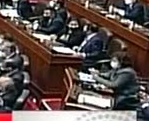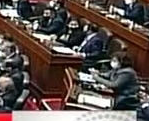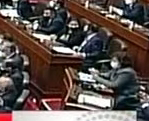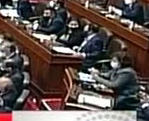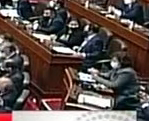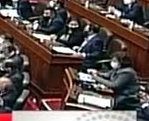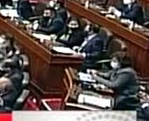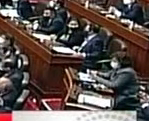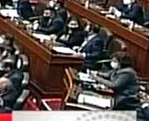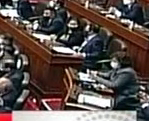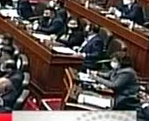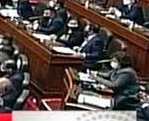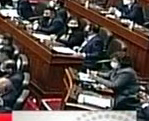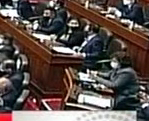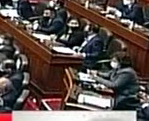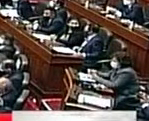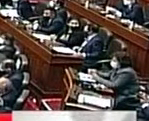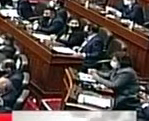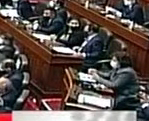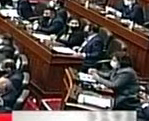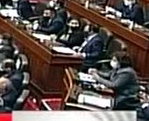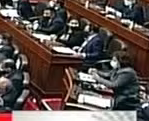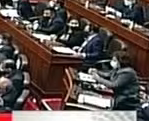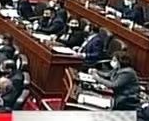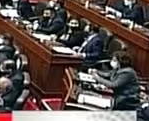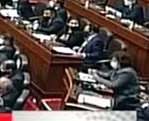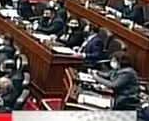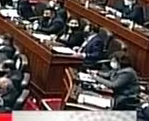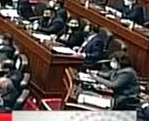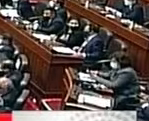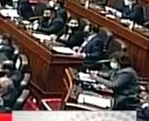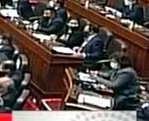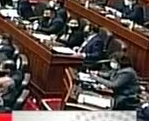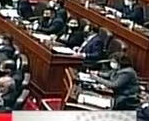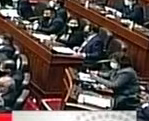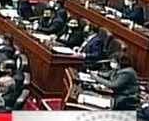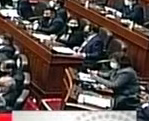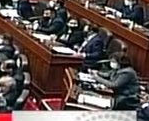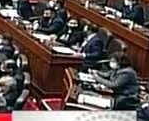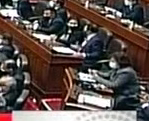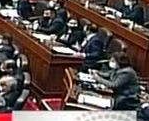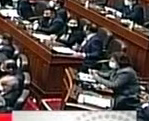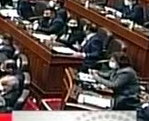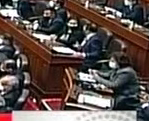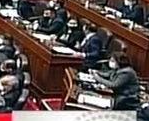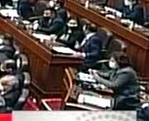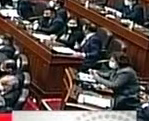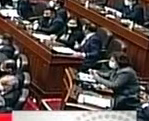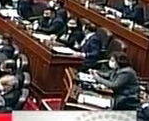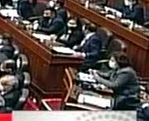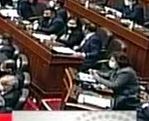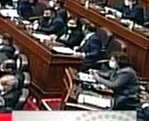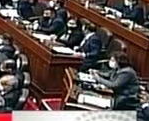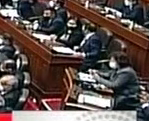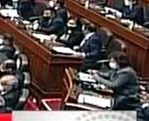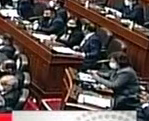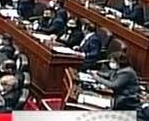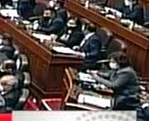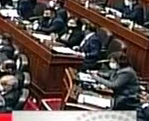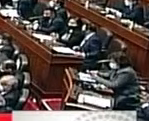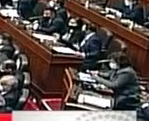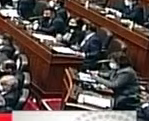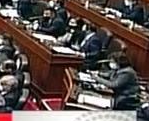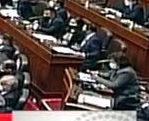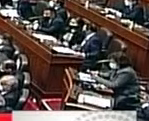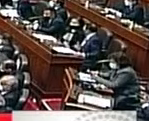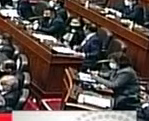ministros para A. exponer la política general del gobierno, B. debatir la política general del gobierno y C. debatir las principales